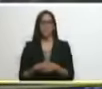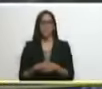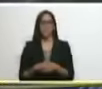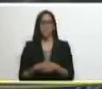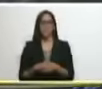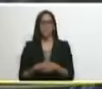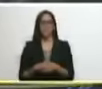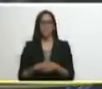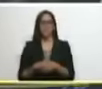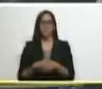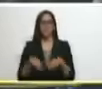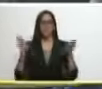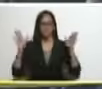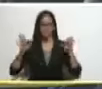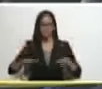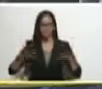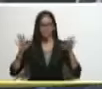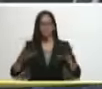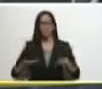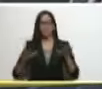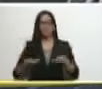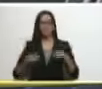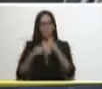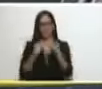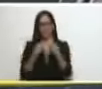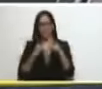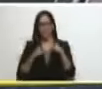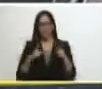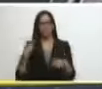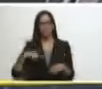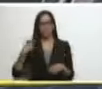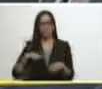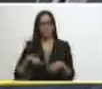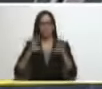se hizo el 15 de diciembre de 1999.